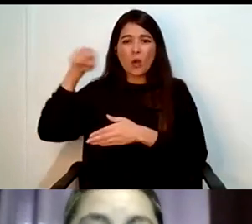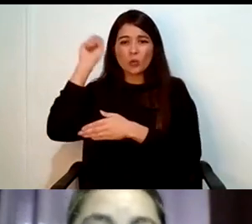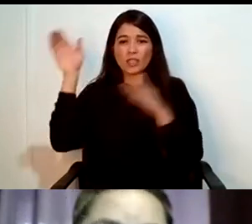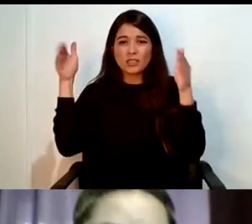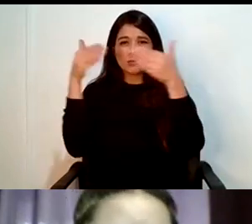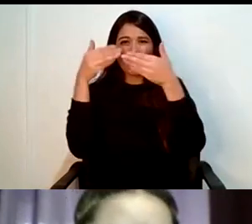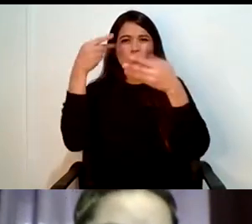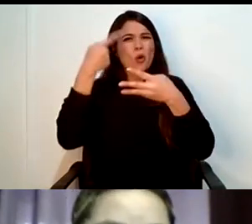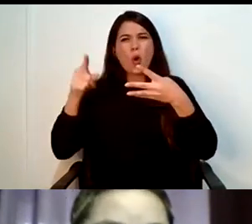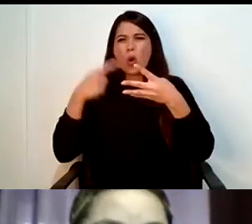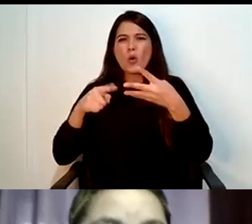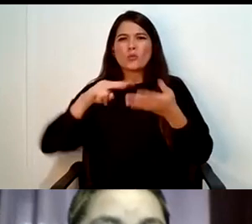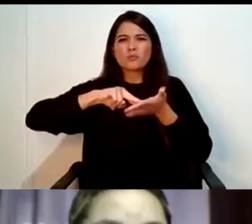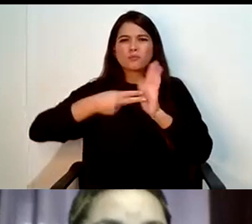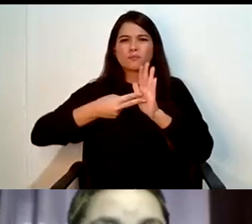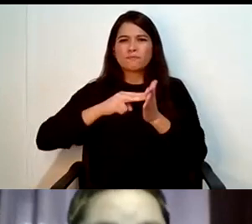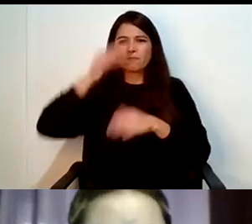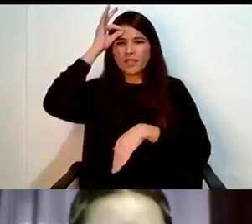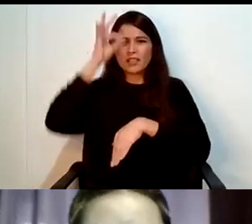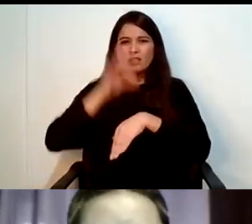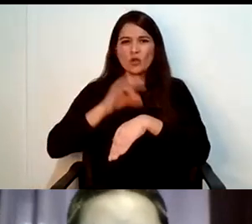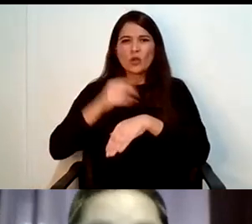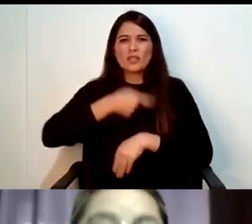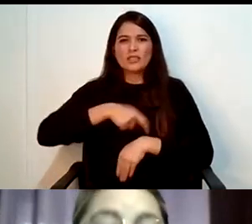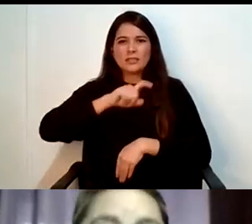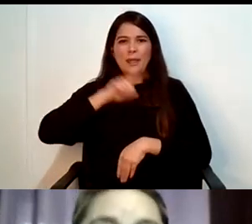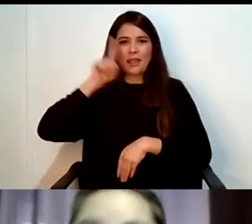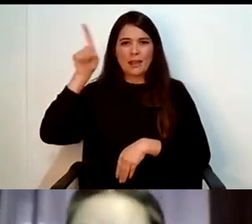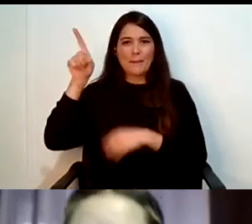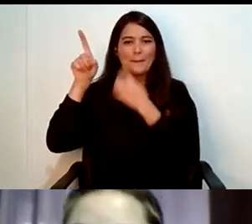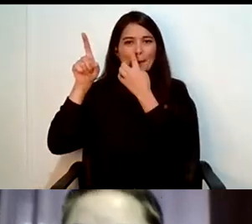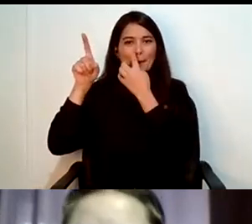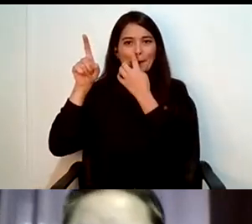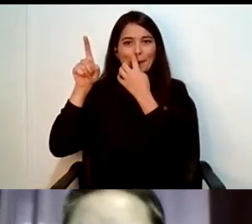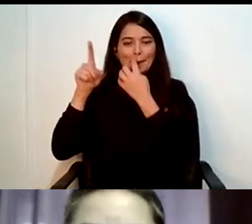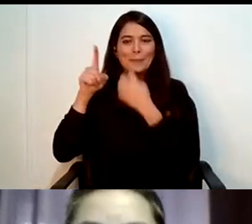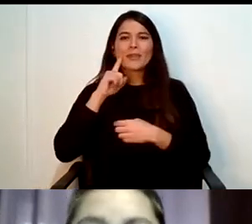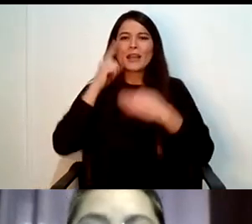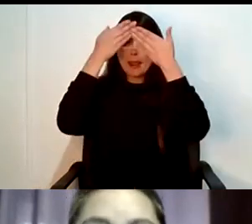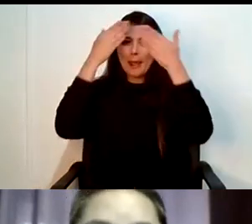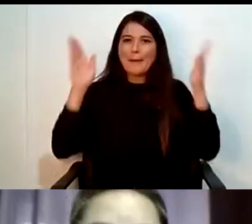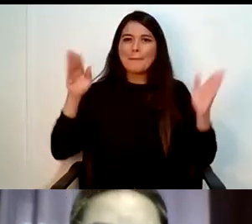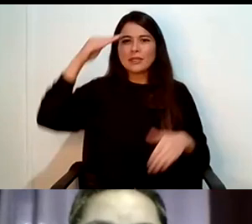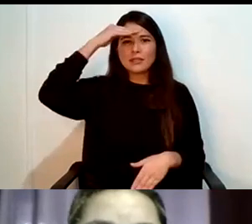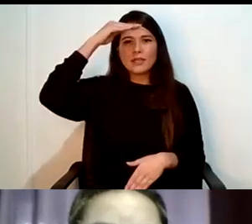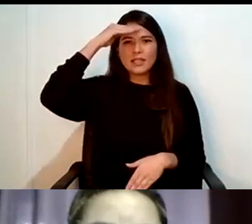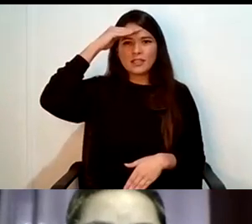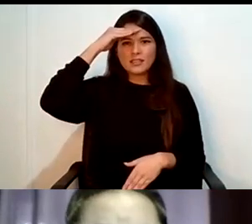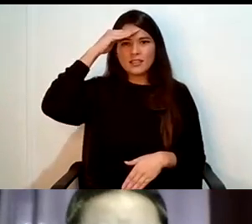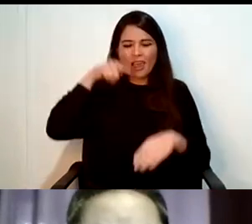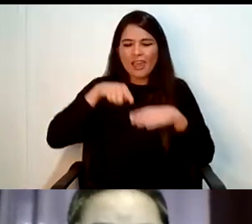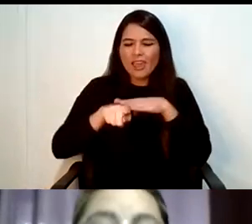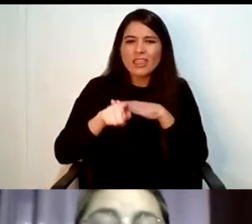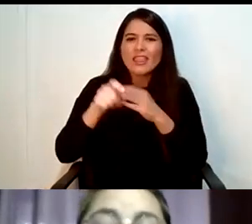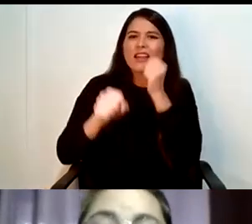y otros trastornos del desarrollo de ABA España. Posee amplia experiencia en la intervención de niñas